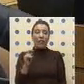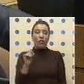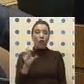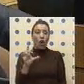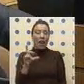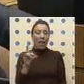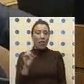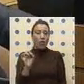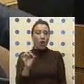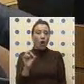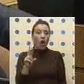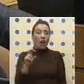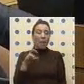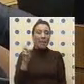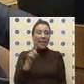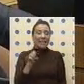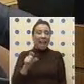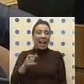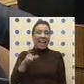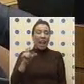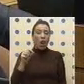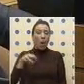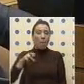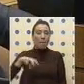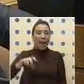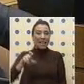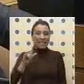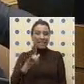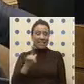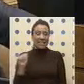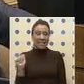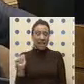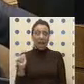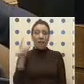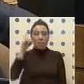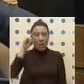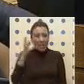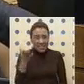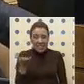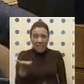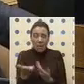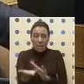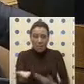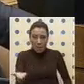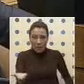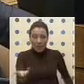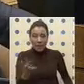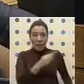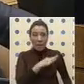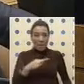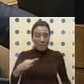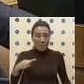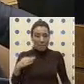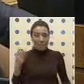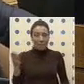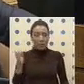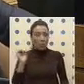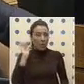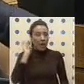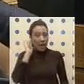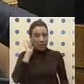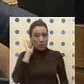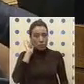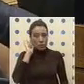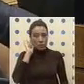Ramírez y a Ángelo Mancilla Almonacid. Porque ¿sabe qué, presidente? Y qué bueno que aquí el ministro lo pueda